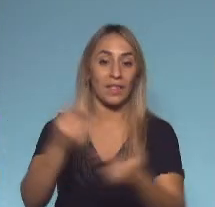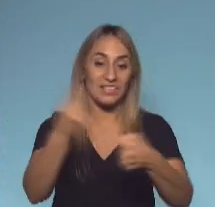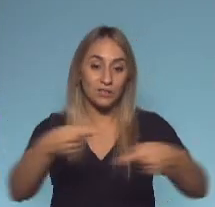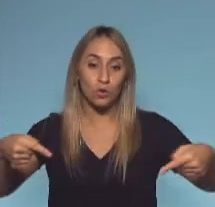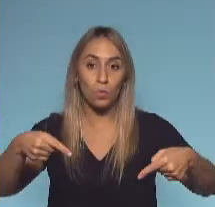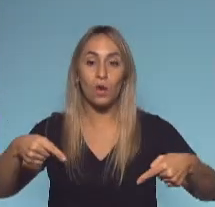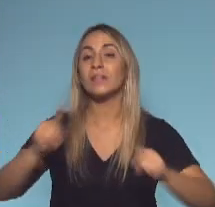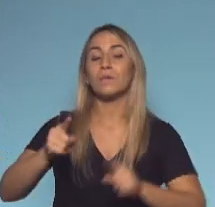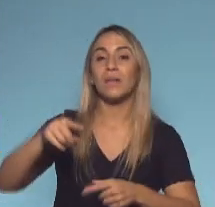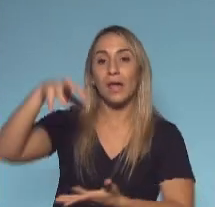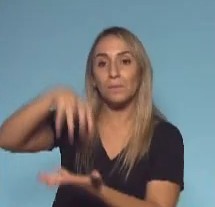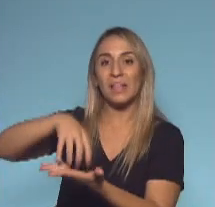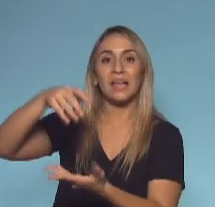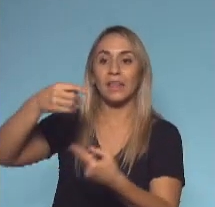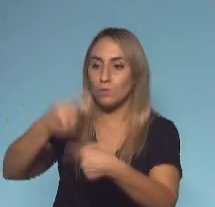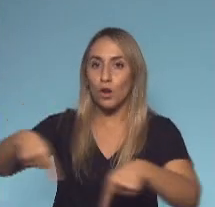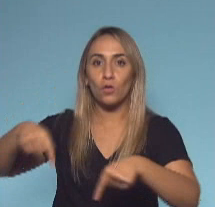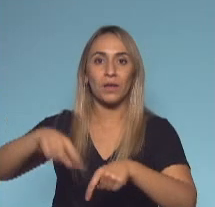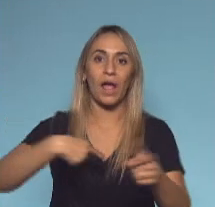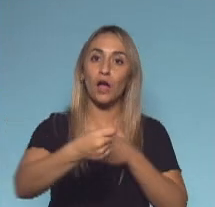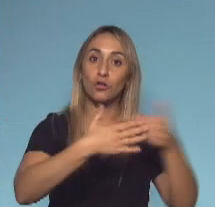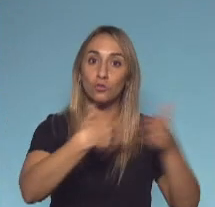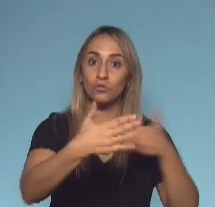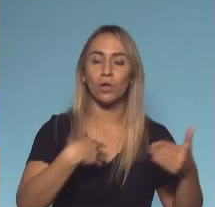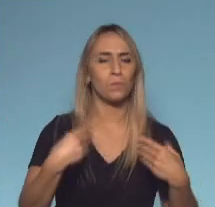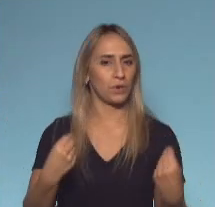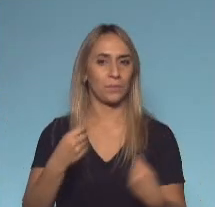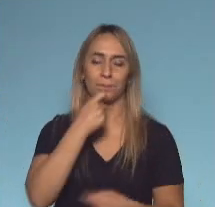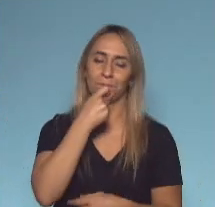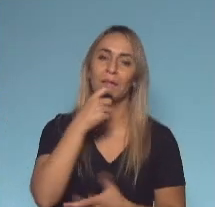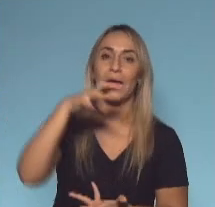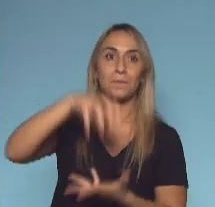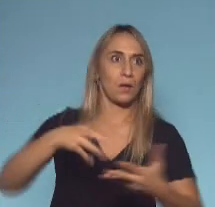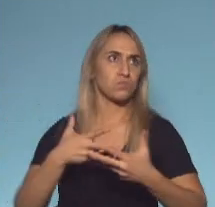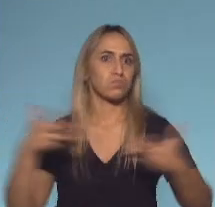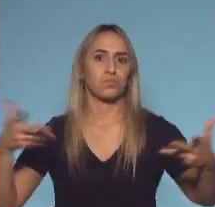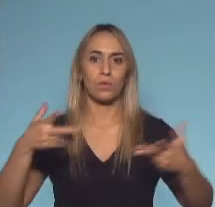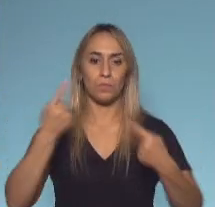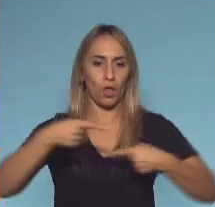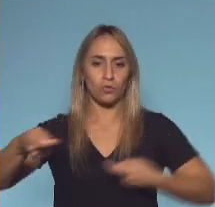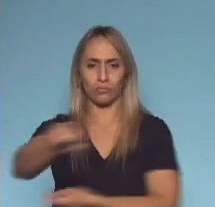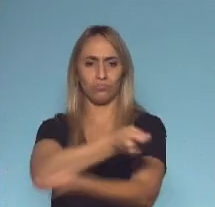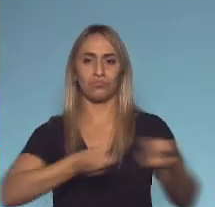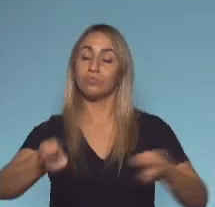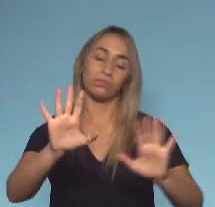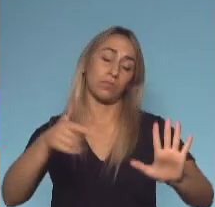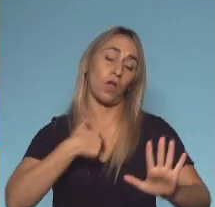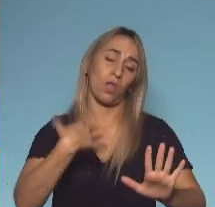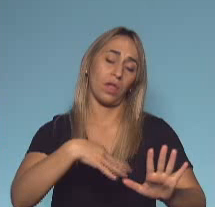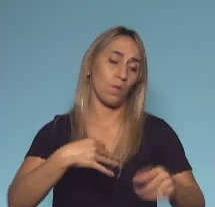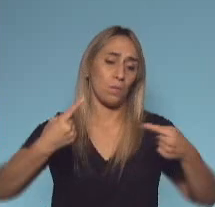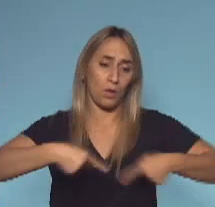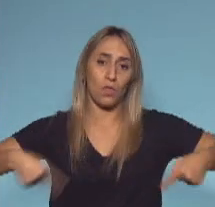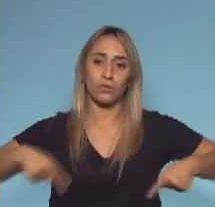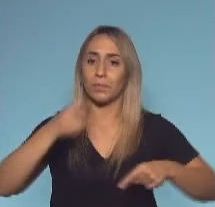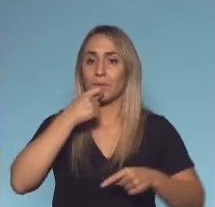la construcción. ¿Por qué? Porque si no una empresa grande que comercializa los productos te pueda decir, y no, pero yo tengo que trasladar los productos